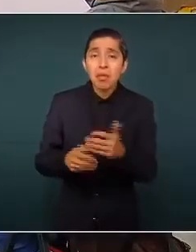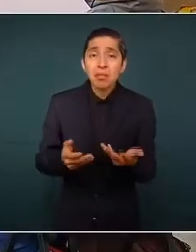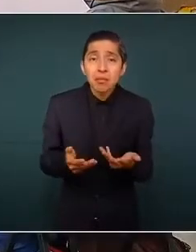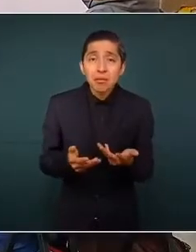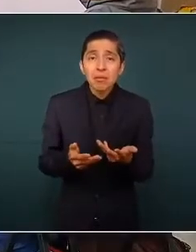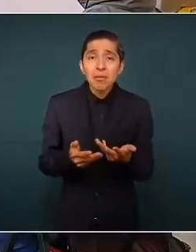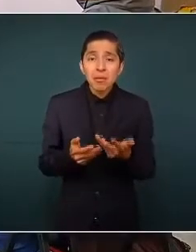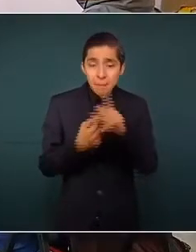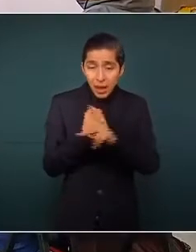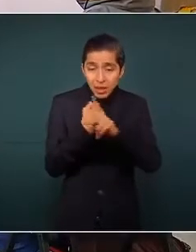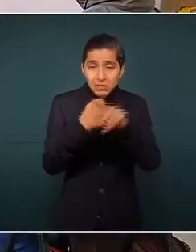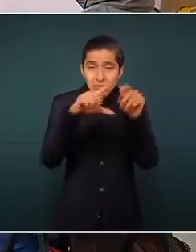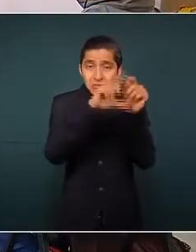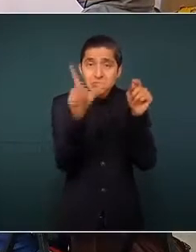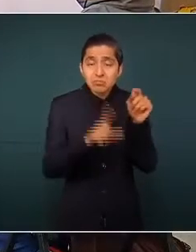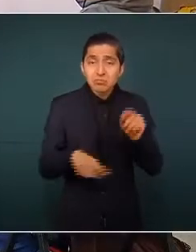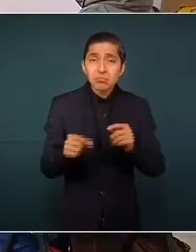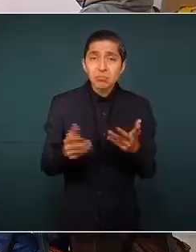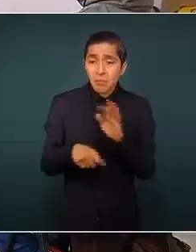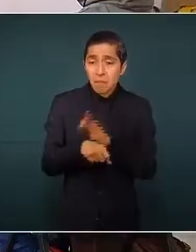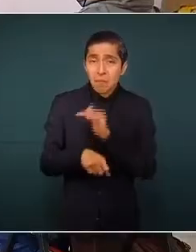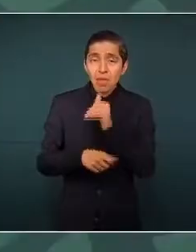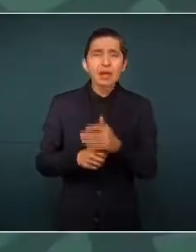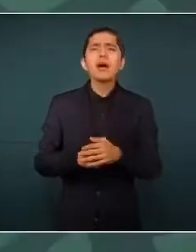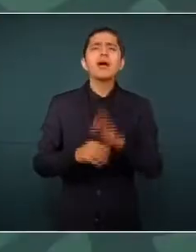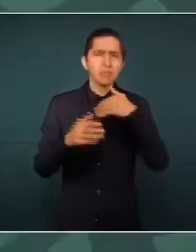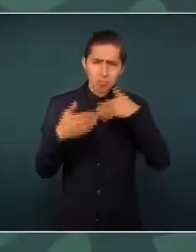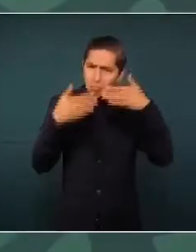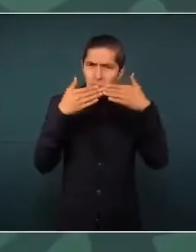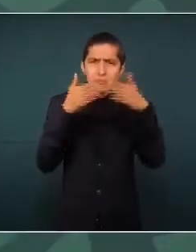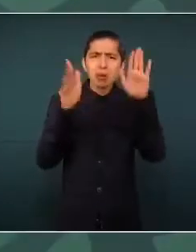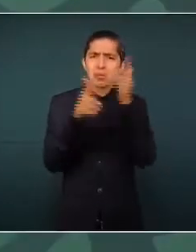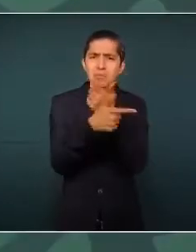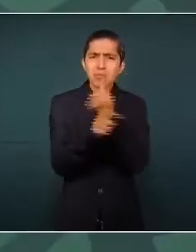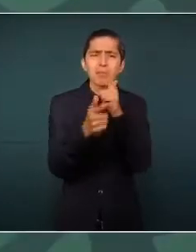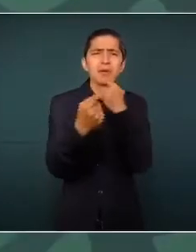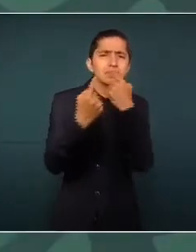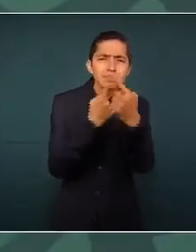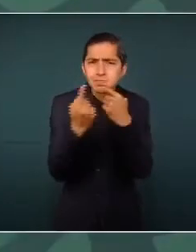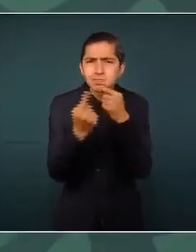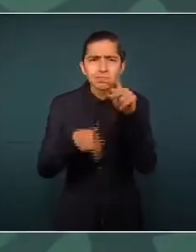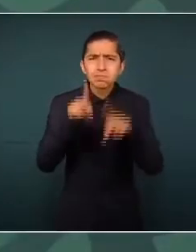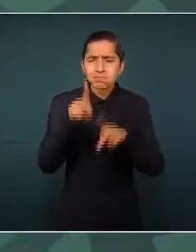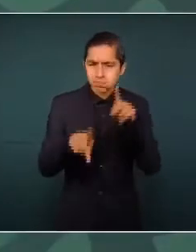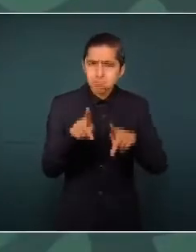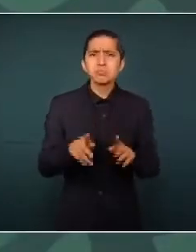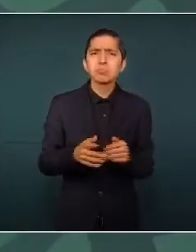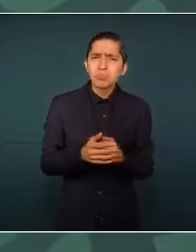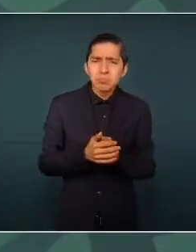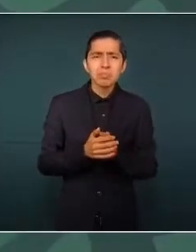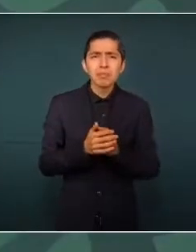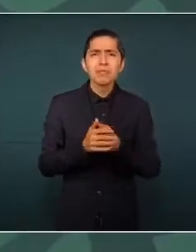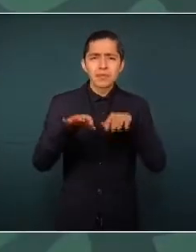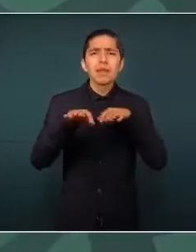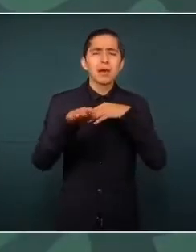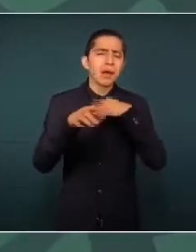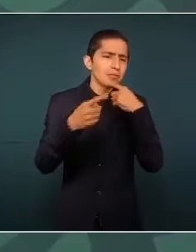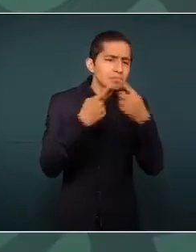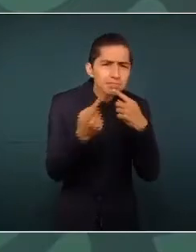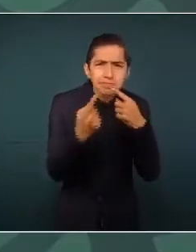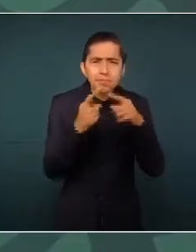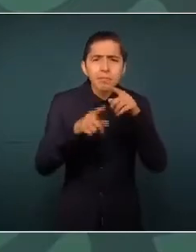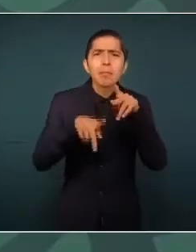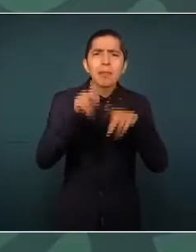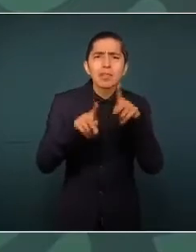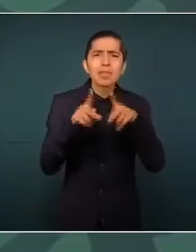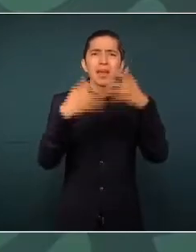para la nación. Entonces, estamos abiertos al diálogo, vamos a hablar con todas las empresas y